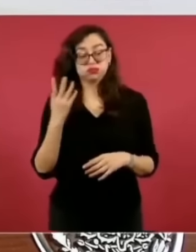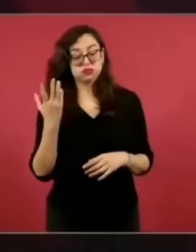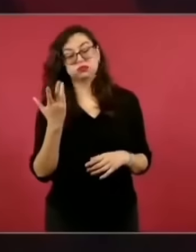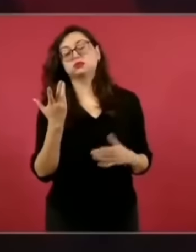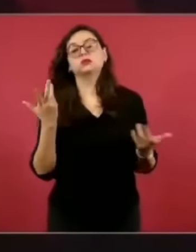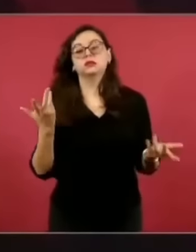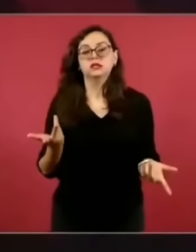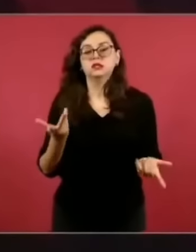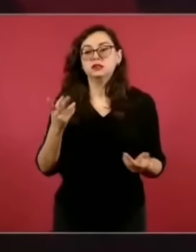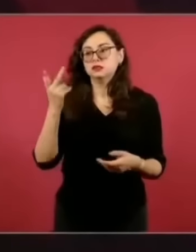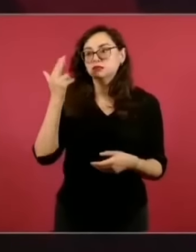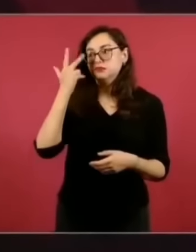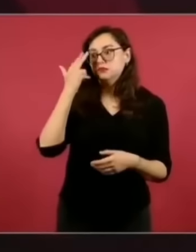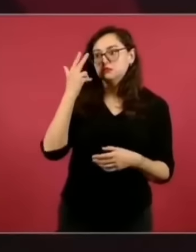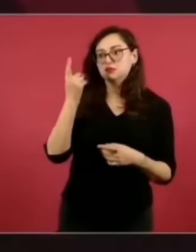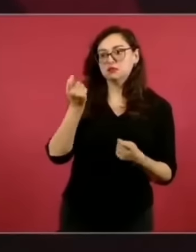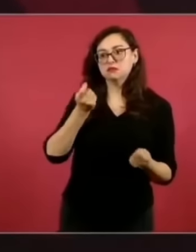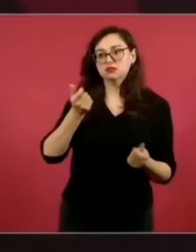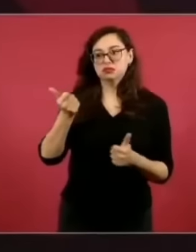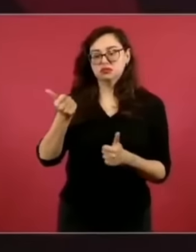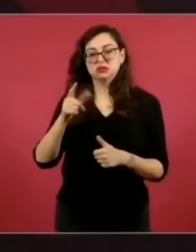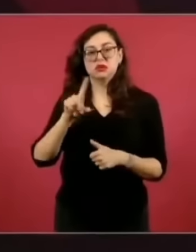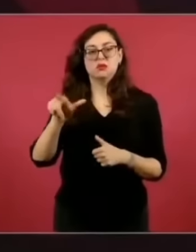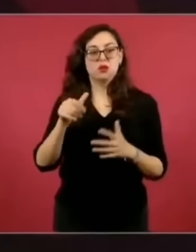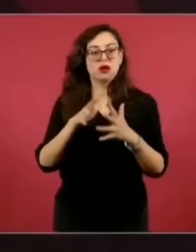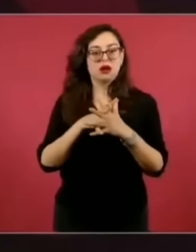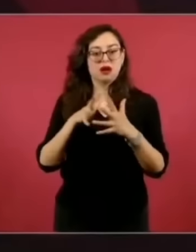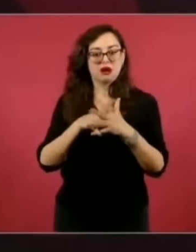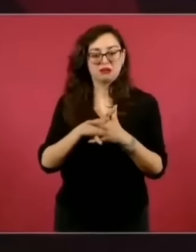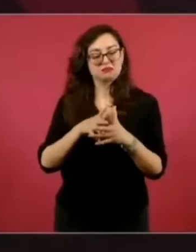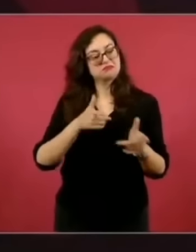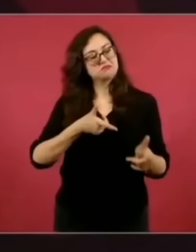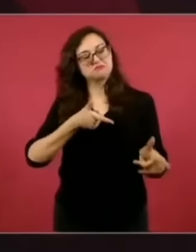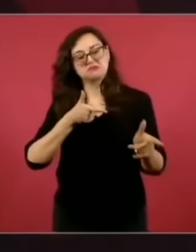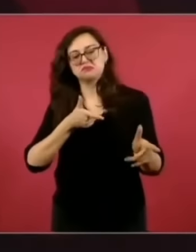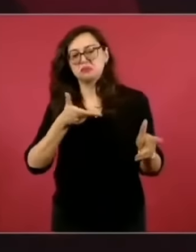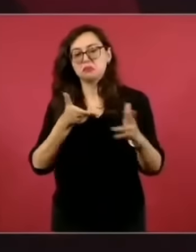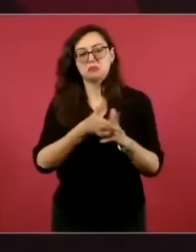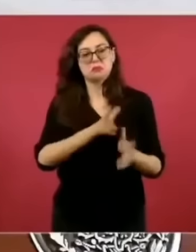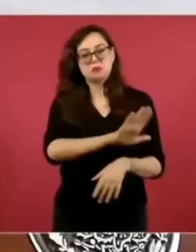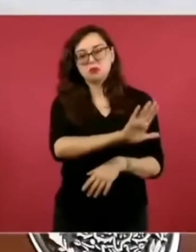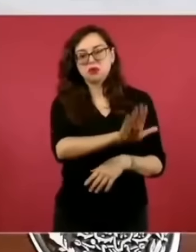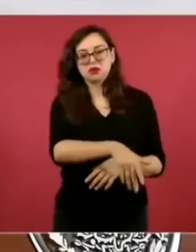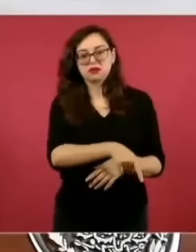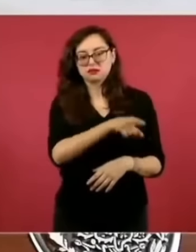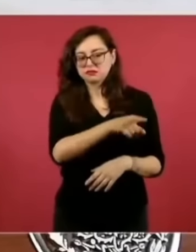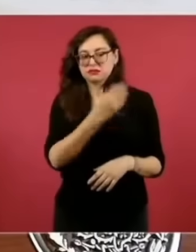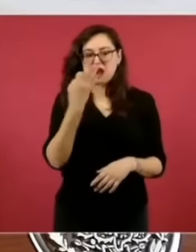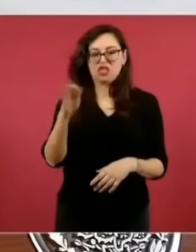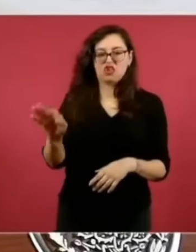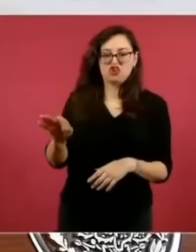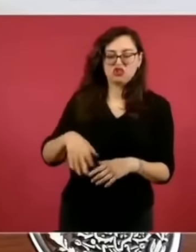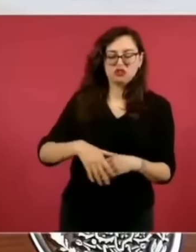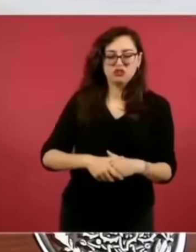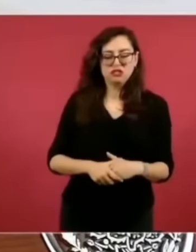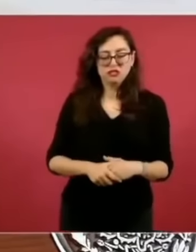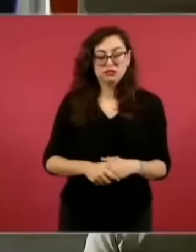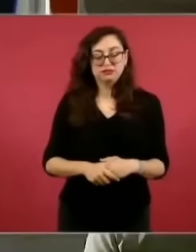revolución lo fusilaron, pero había